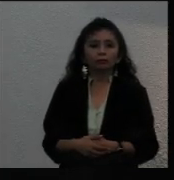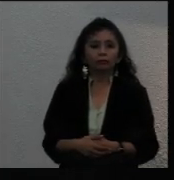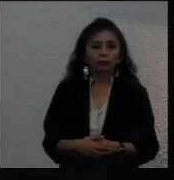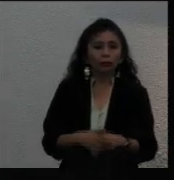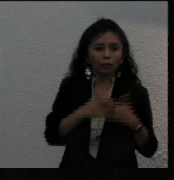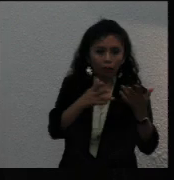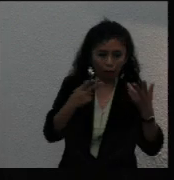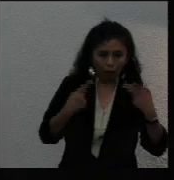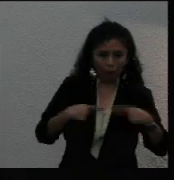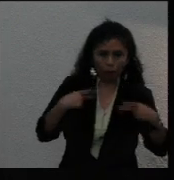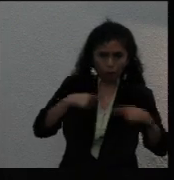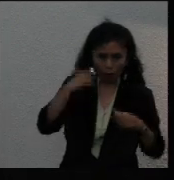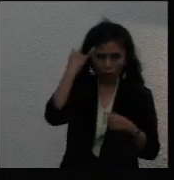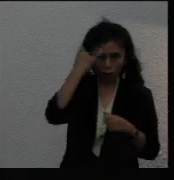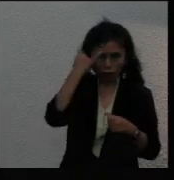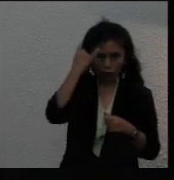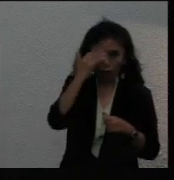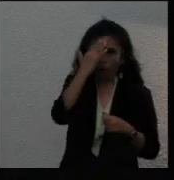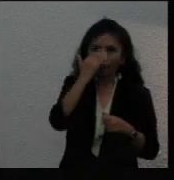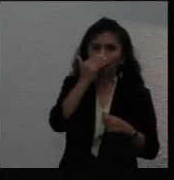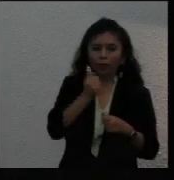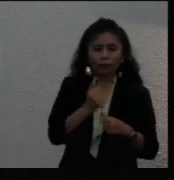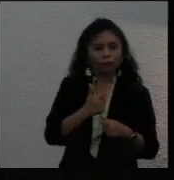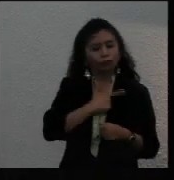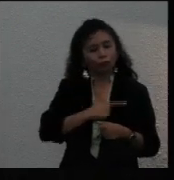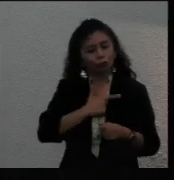dignatarios mayas, es un gusto tenerlos aquí.